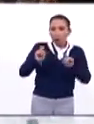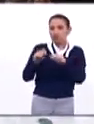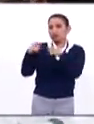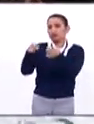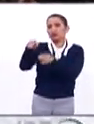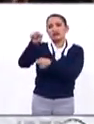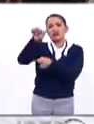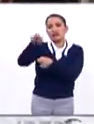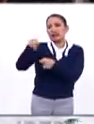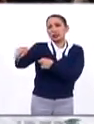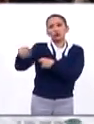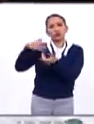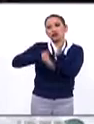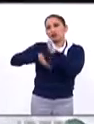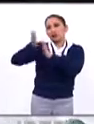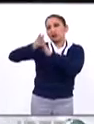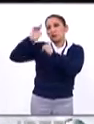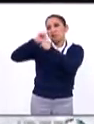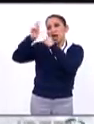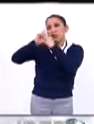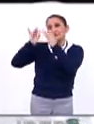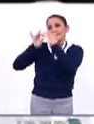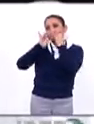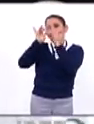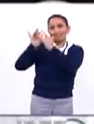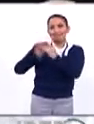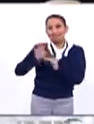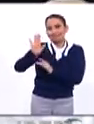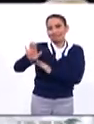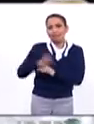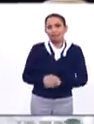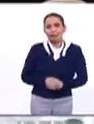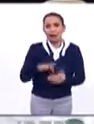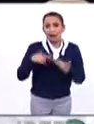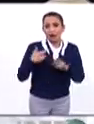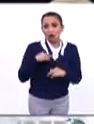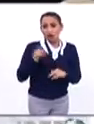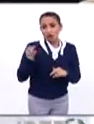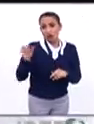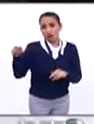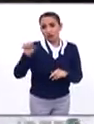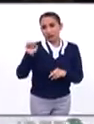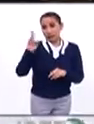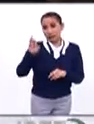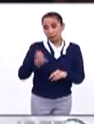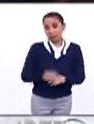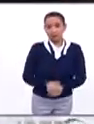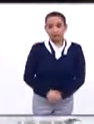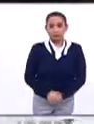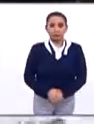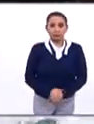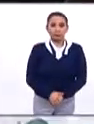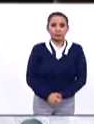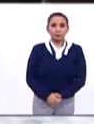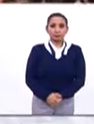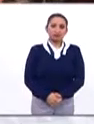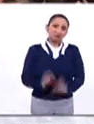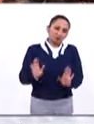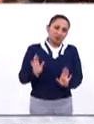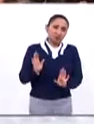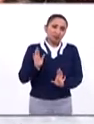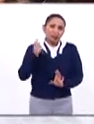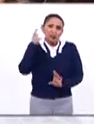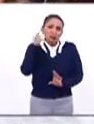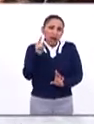dejar el trabajo en cuanto a las relaciones exteriores al canciller Marcelo Ebrard. Bueno, para